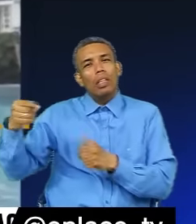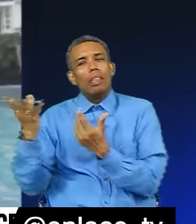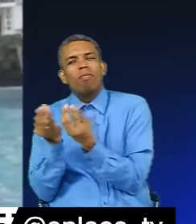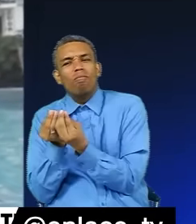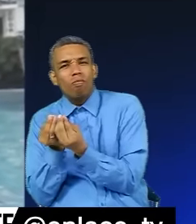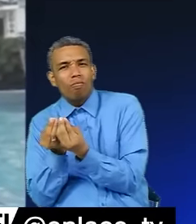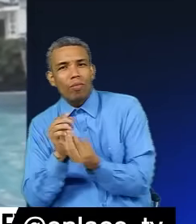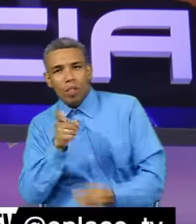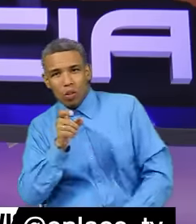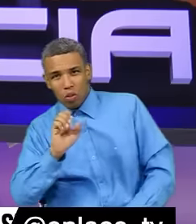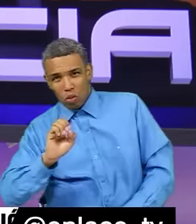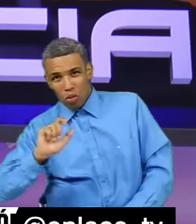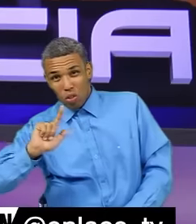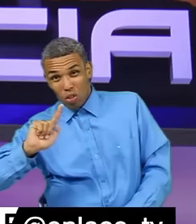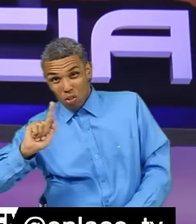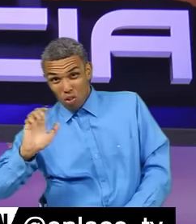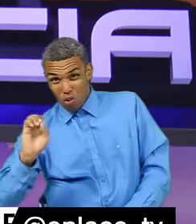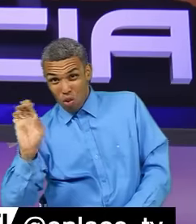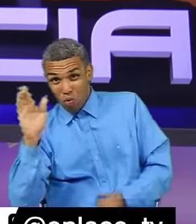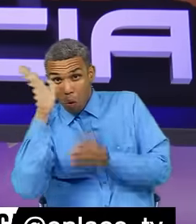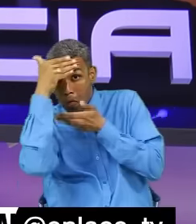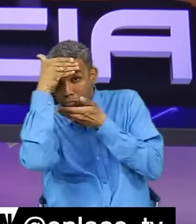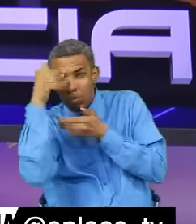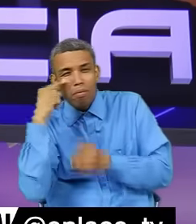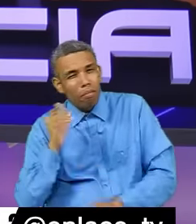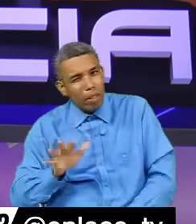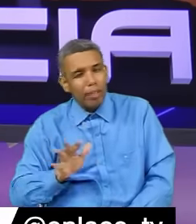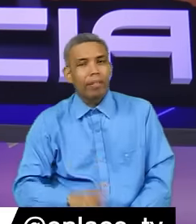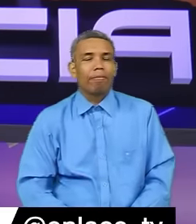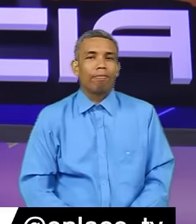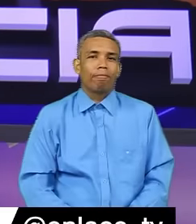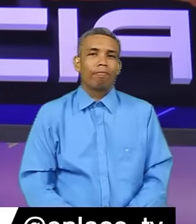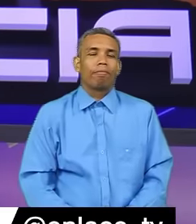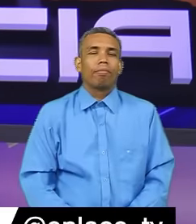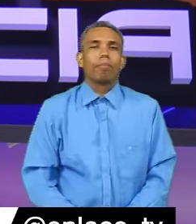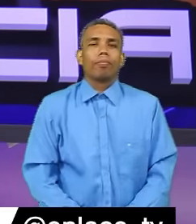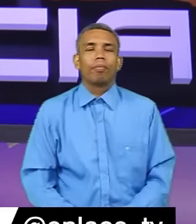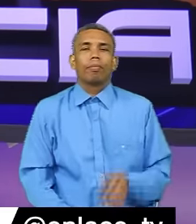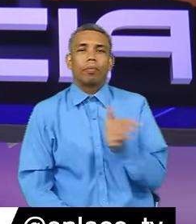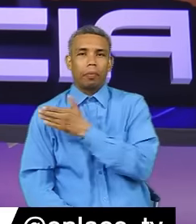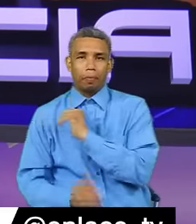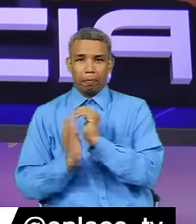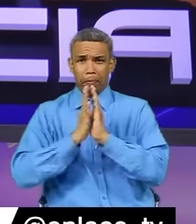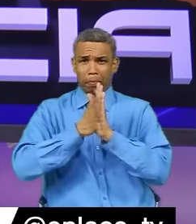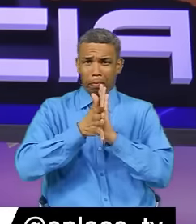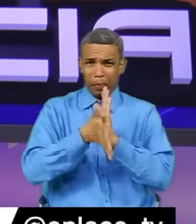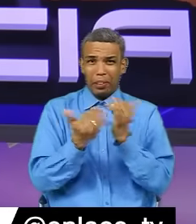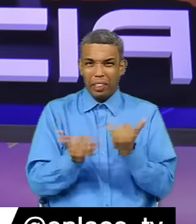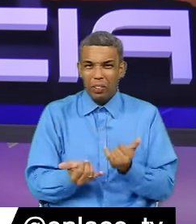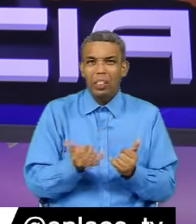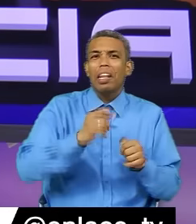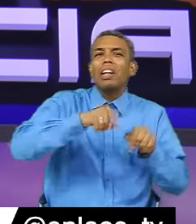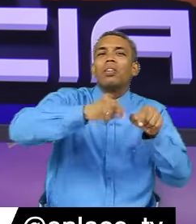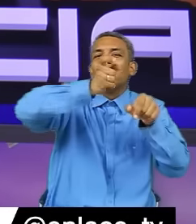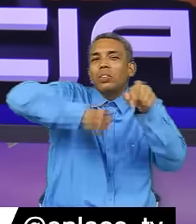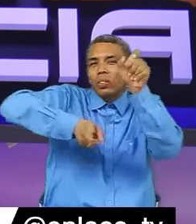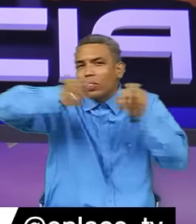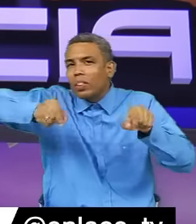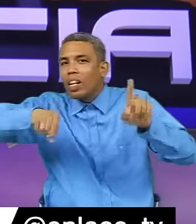del Golfo. Y hoy en nuestra sección de Reportero Ciudadano conozca nuevas denuncias por falta de cultura